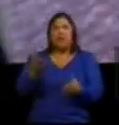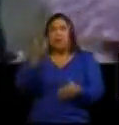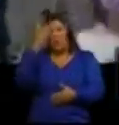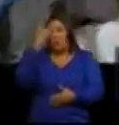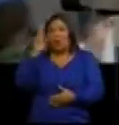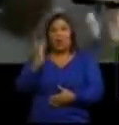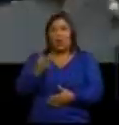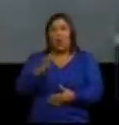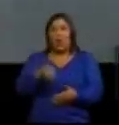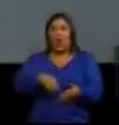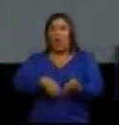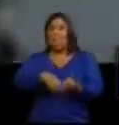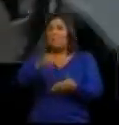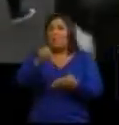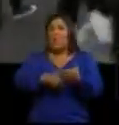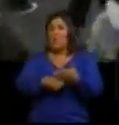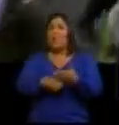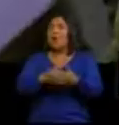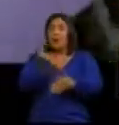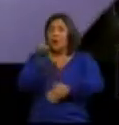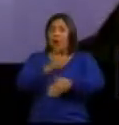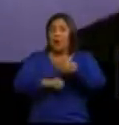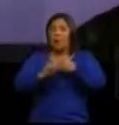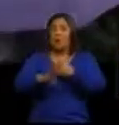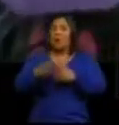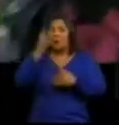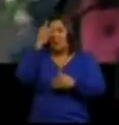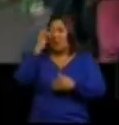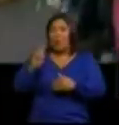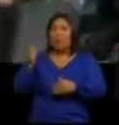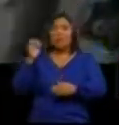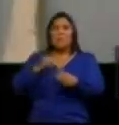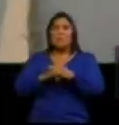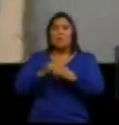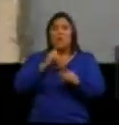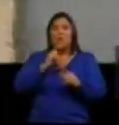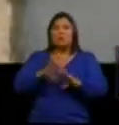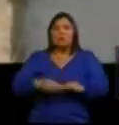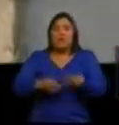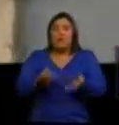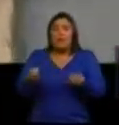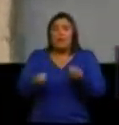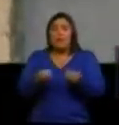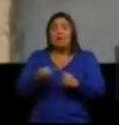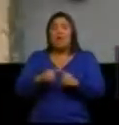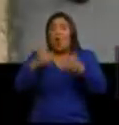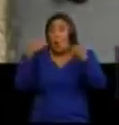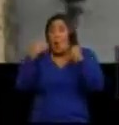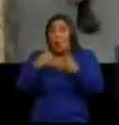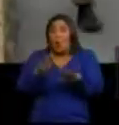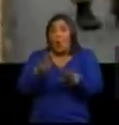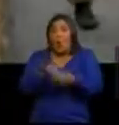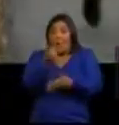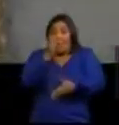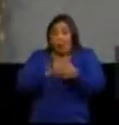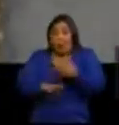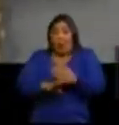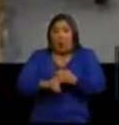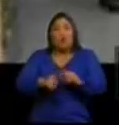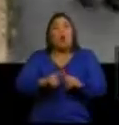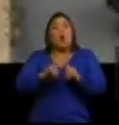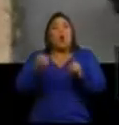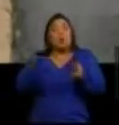no aprobar el aborto por violación, de manera específica. Ellas no se refieren a cualquier tipo de aborto, lo